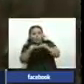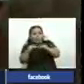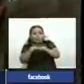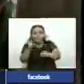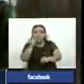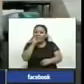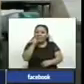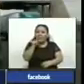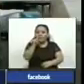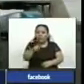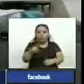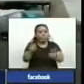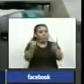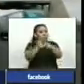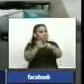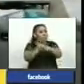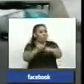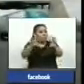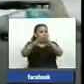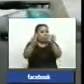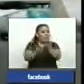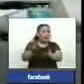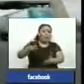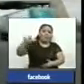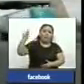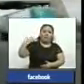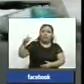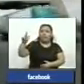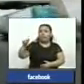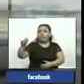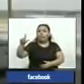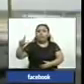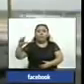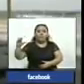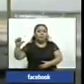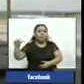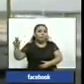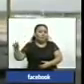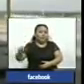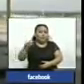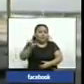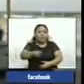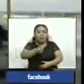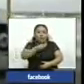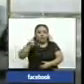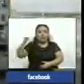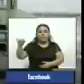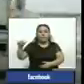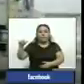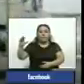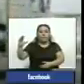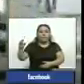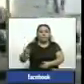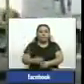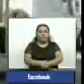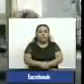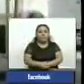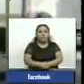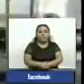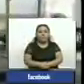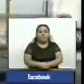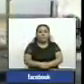muy diferente respecto a aquel en que el TLCAN fue negociado. Giacopo Luzzi, Voz de América, Washington.